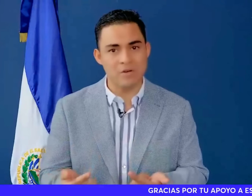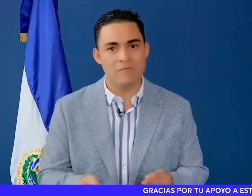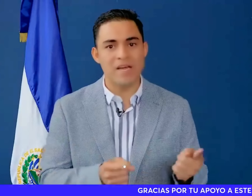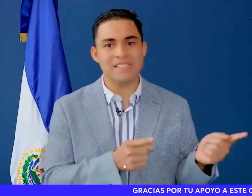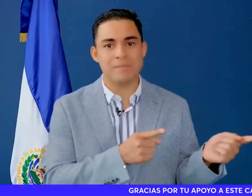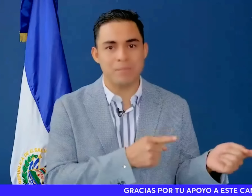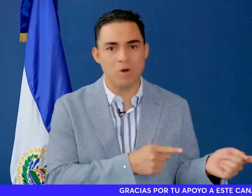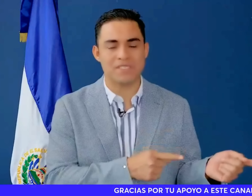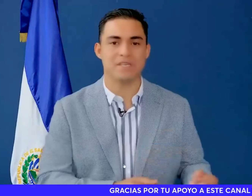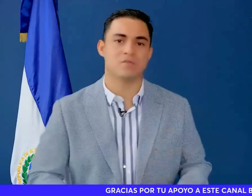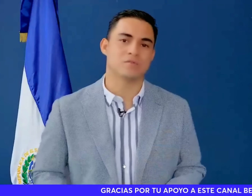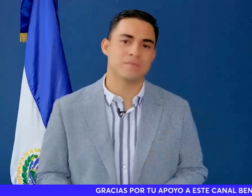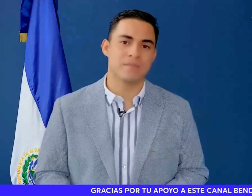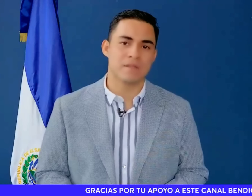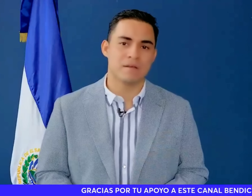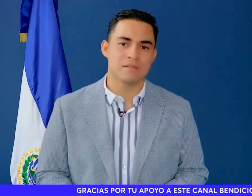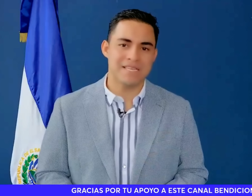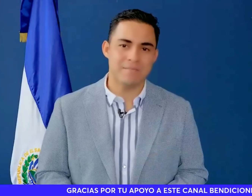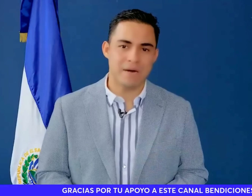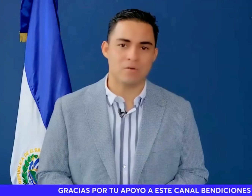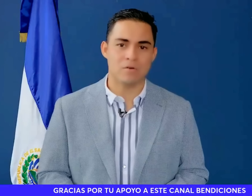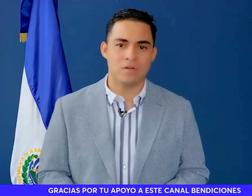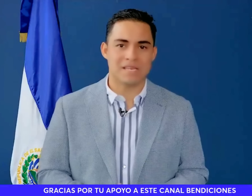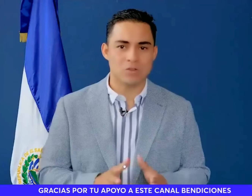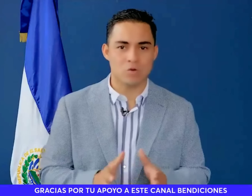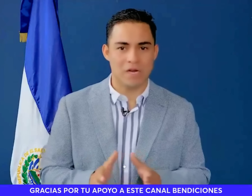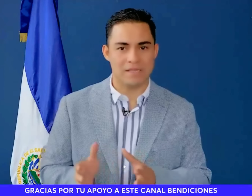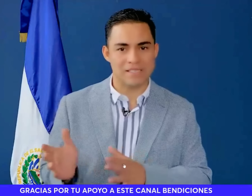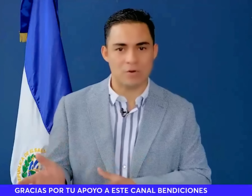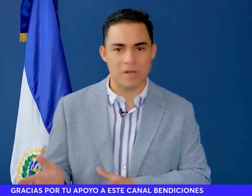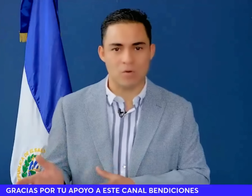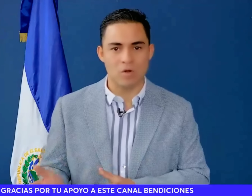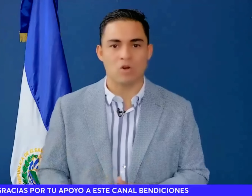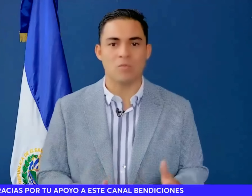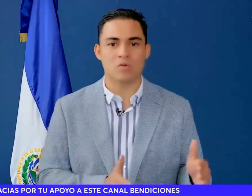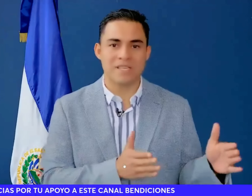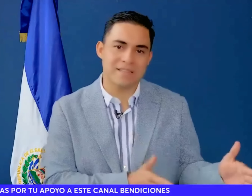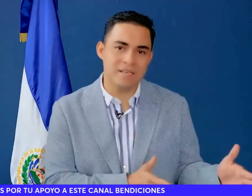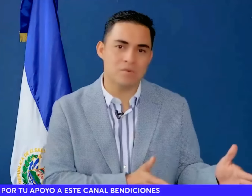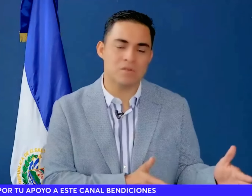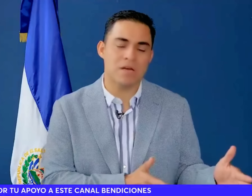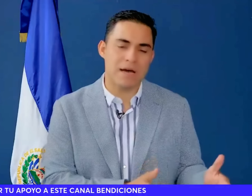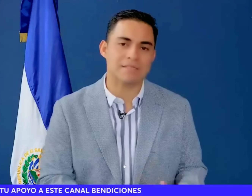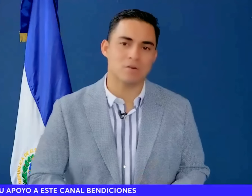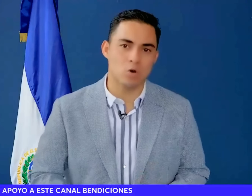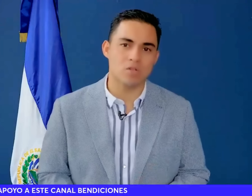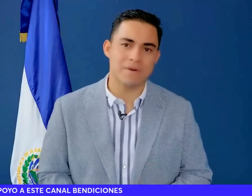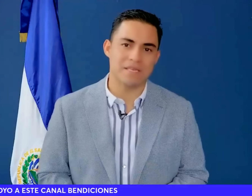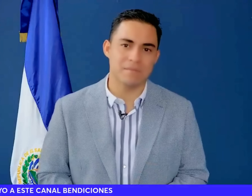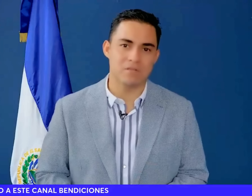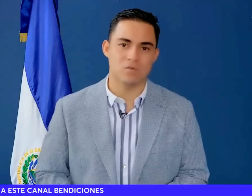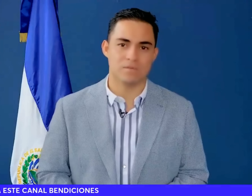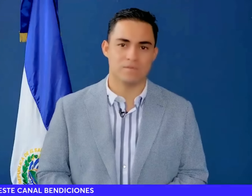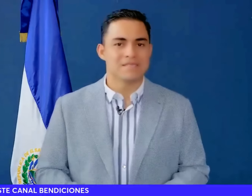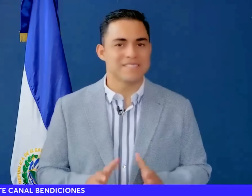petición fue hecha por vecinos sin embargo tanto el desarrollador como los directivos hacen cobros